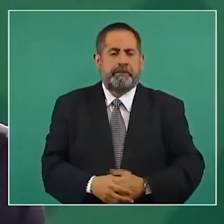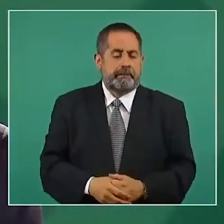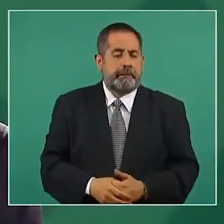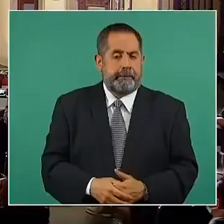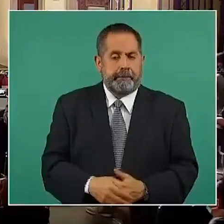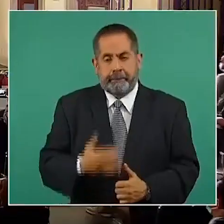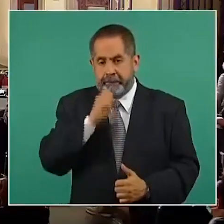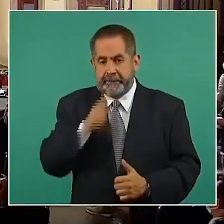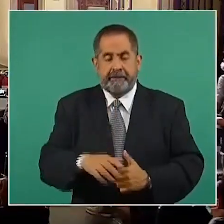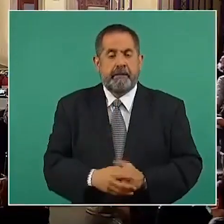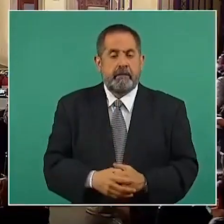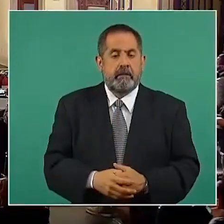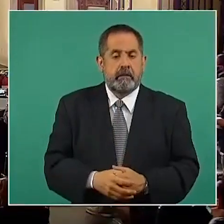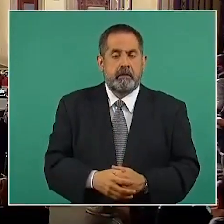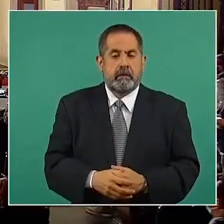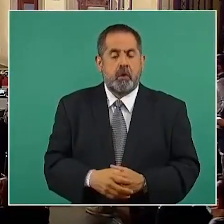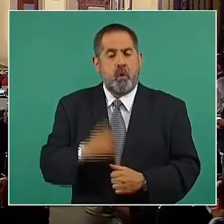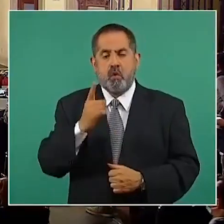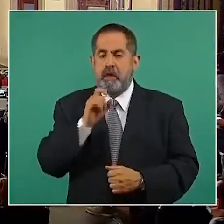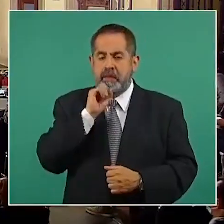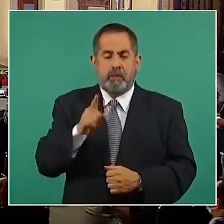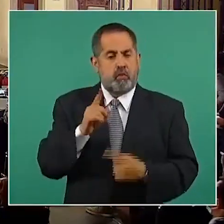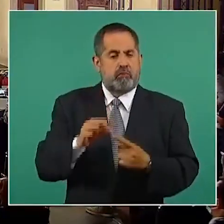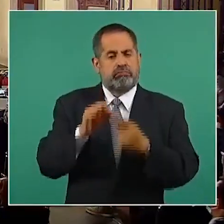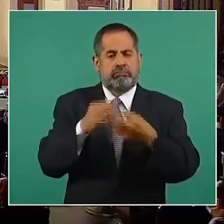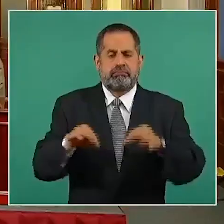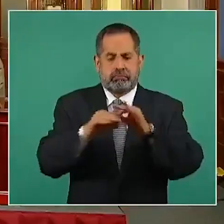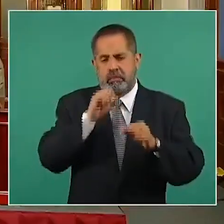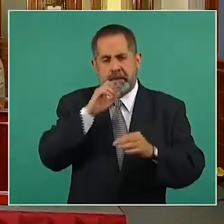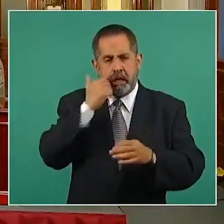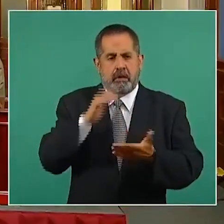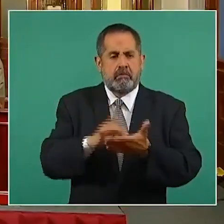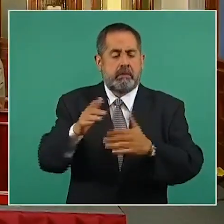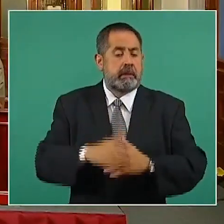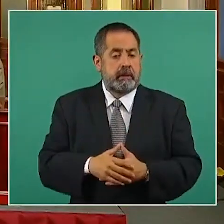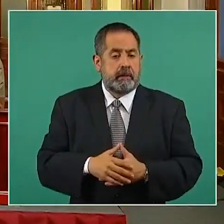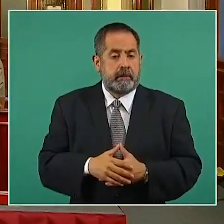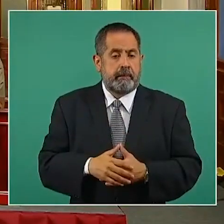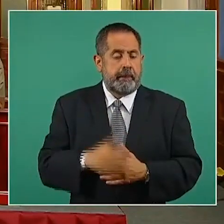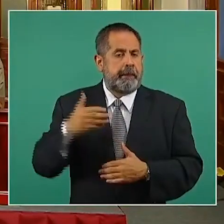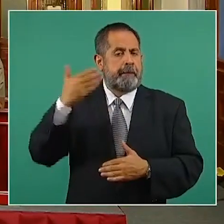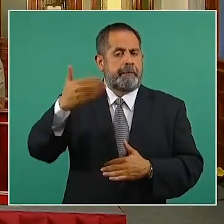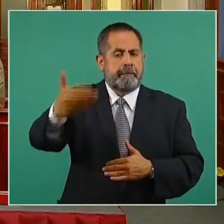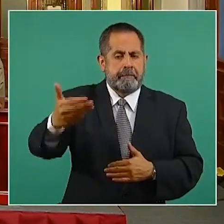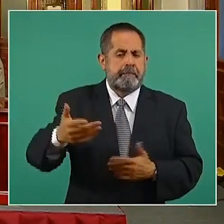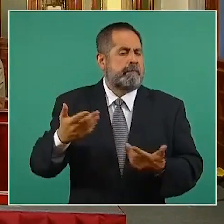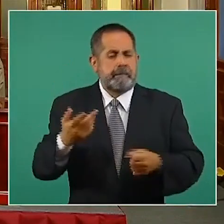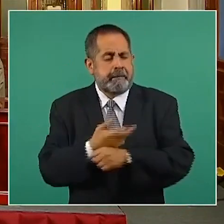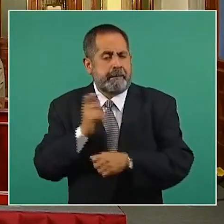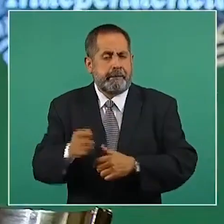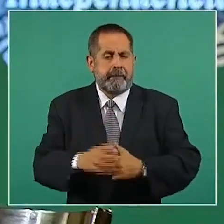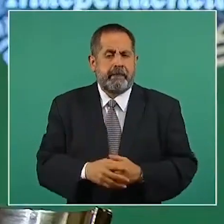Y tenemos un elemento particular que queremos mencionar de siguientes pasos, que tiene que ver